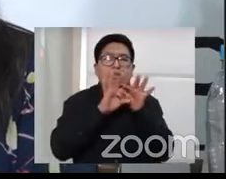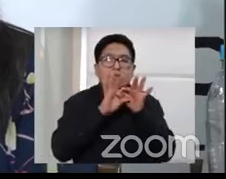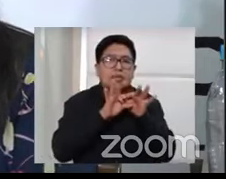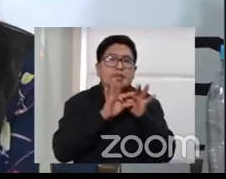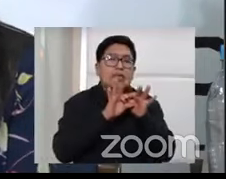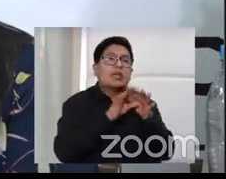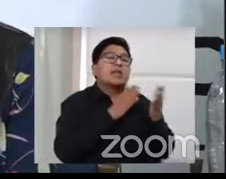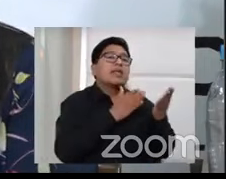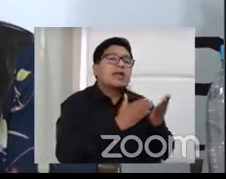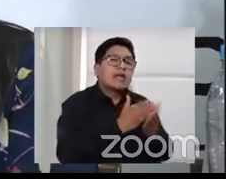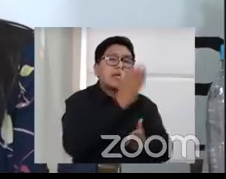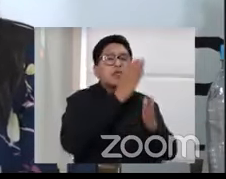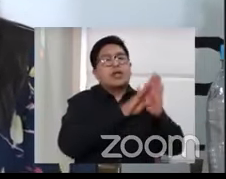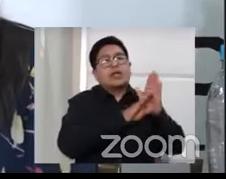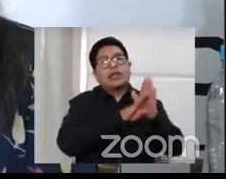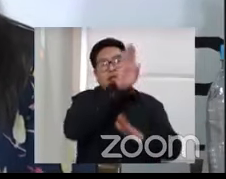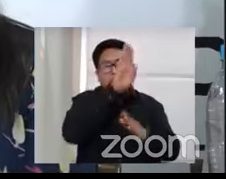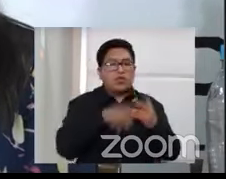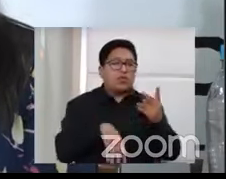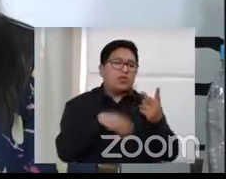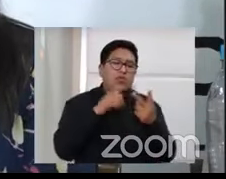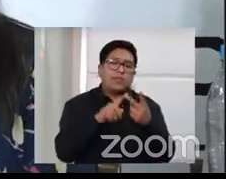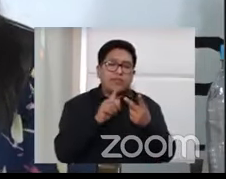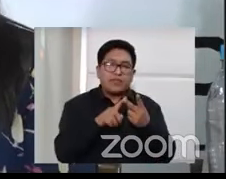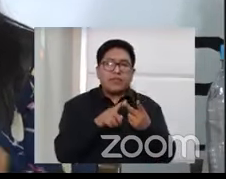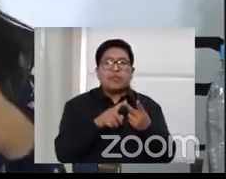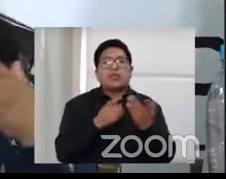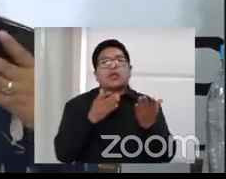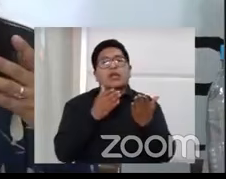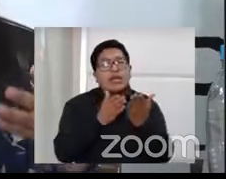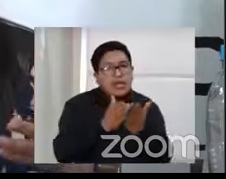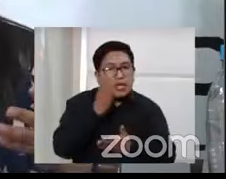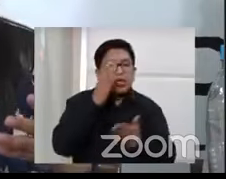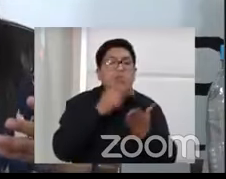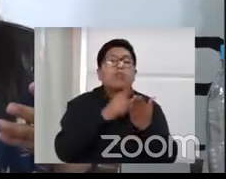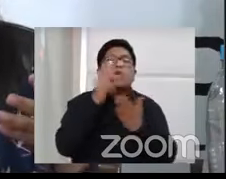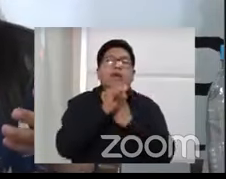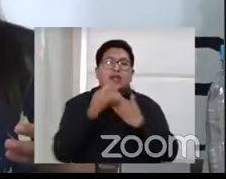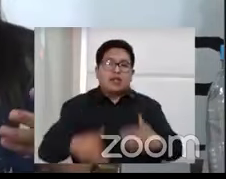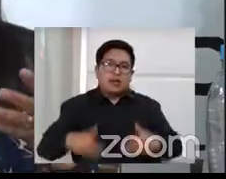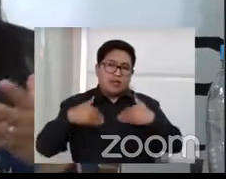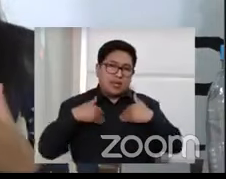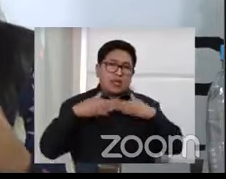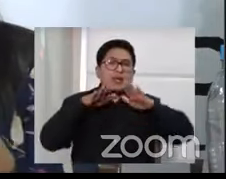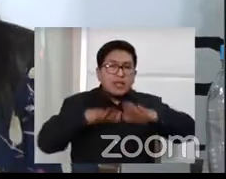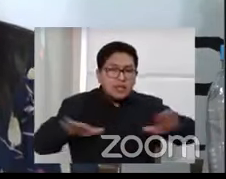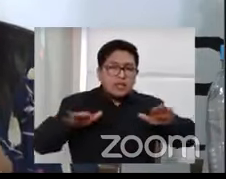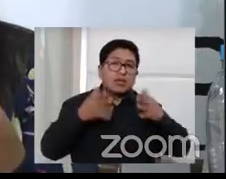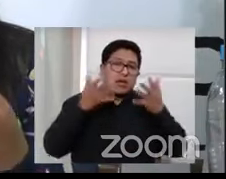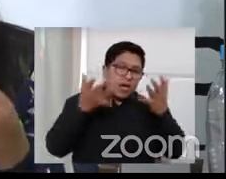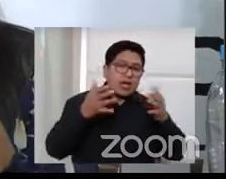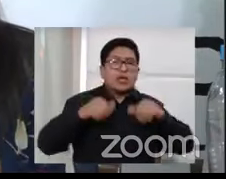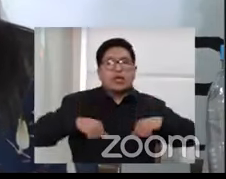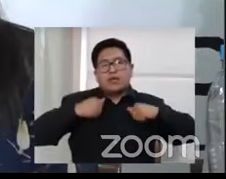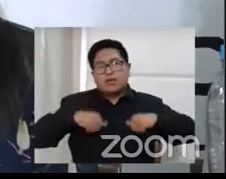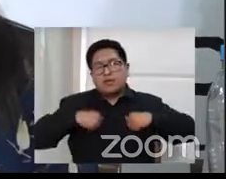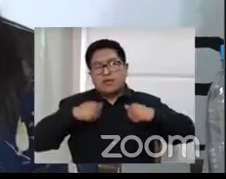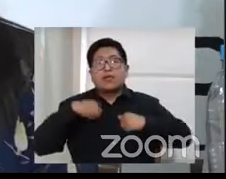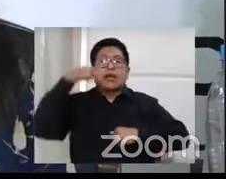derecho al desarrollo al derecho a los proyectos de vida que tienen las niñas niños adolescentes en nuestro